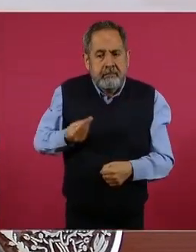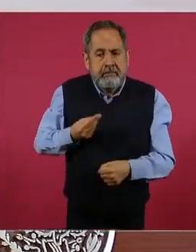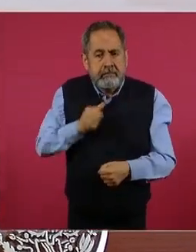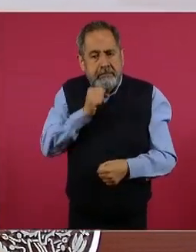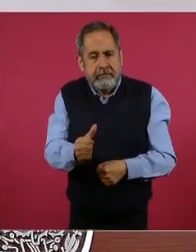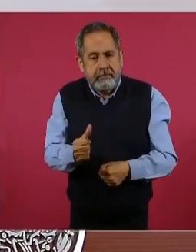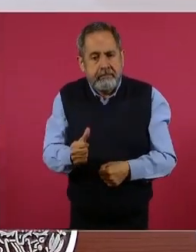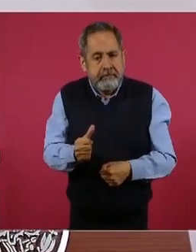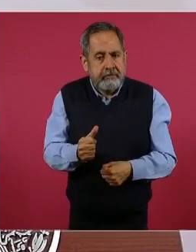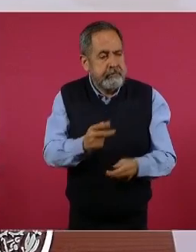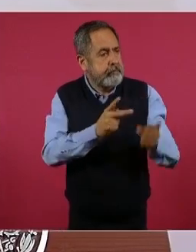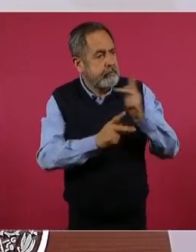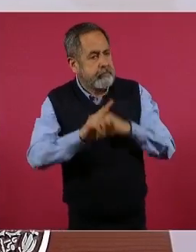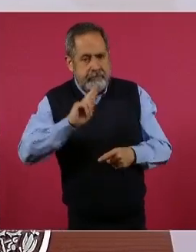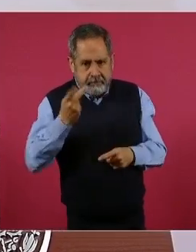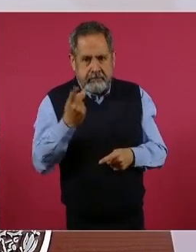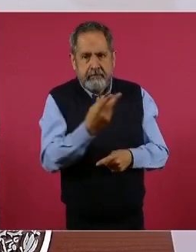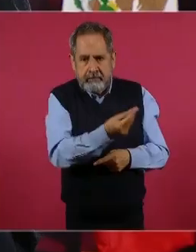la cartera